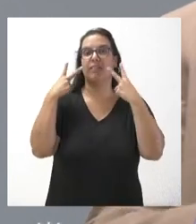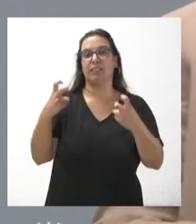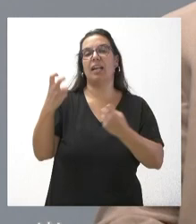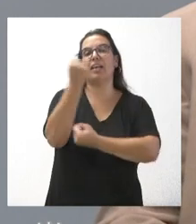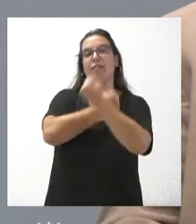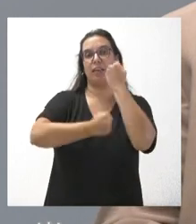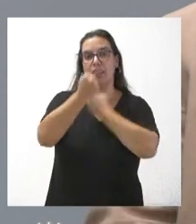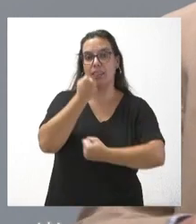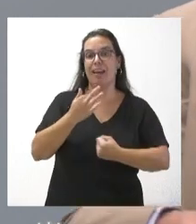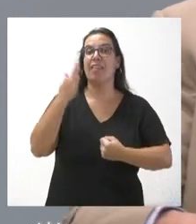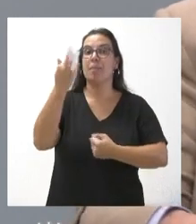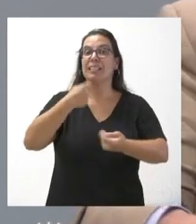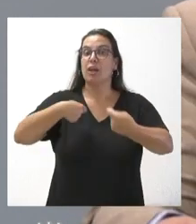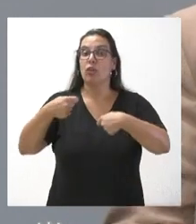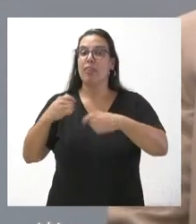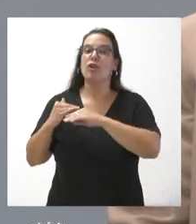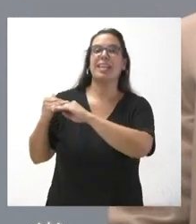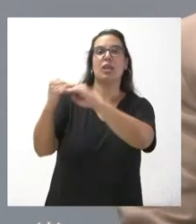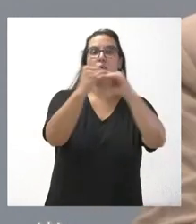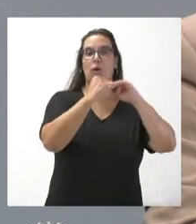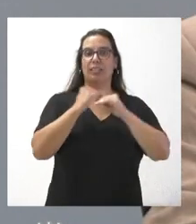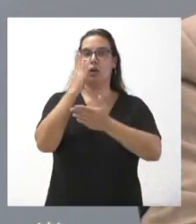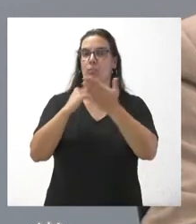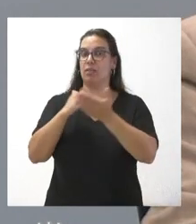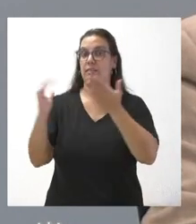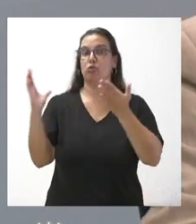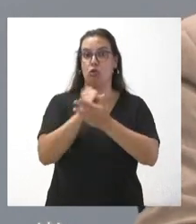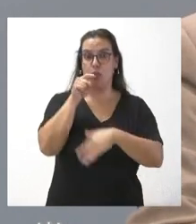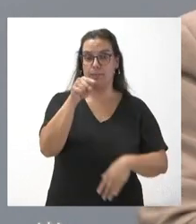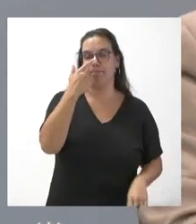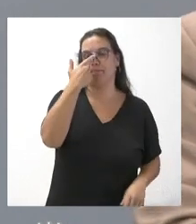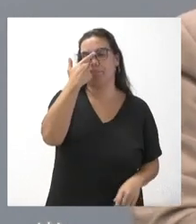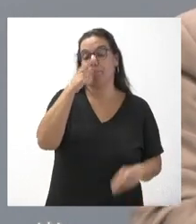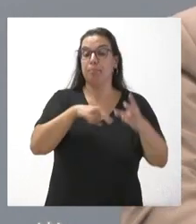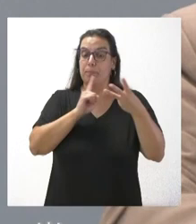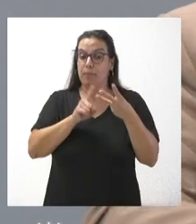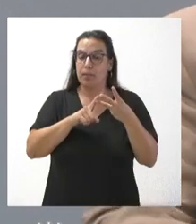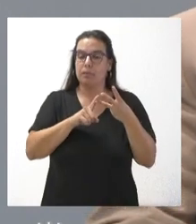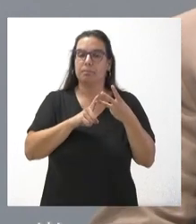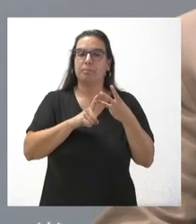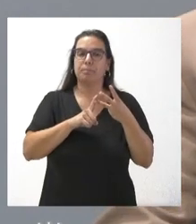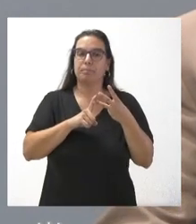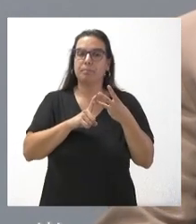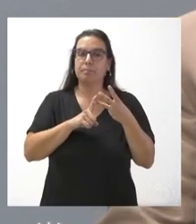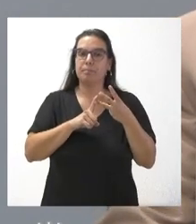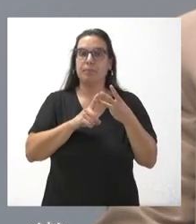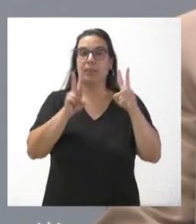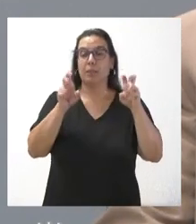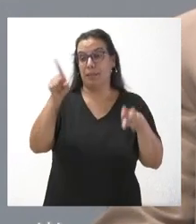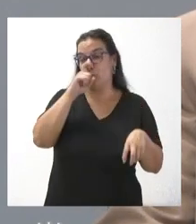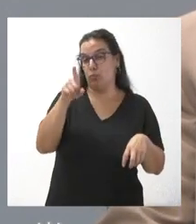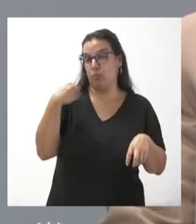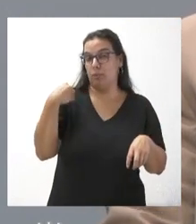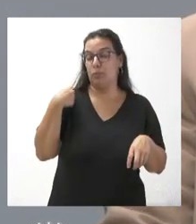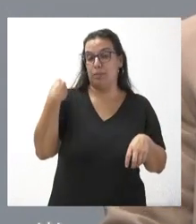en condiciones de igualdad entre todas las comunidades autónomas. Y el tercero de los aspectos que recuerdo que usted me hacía